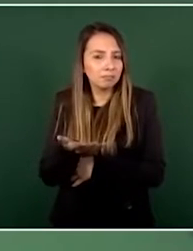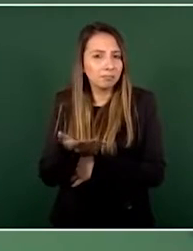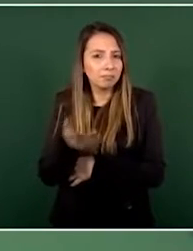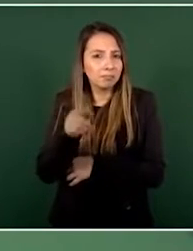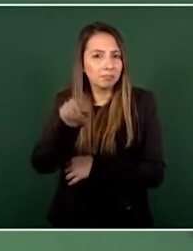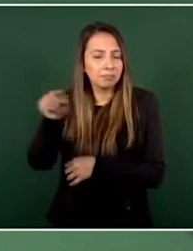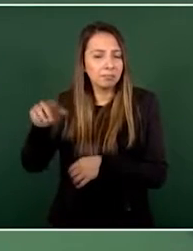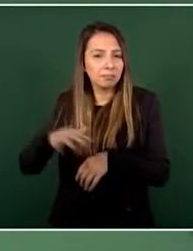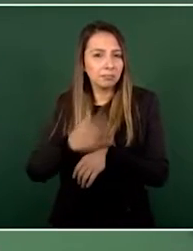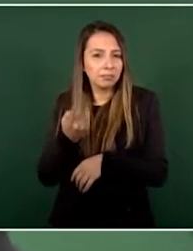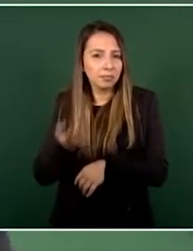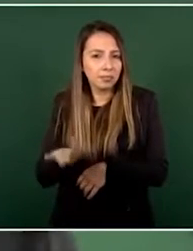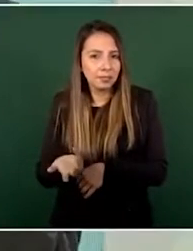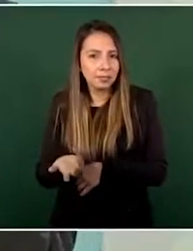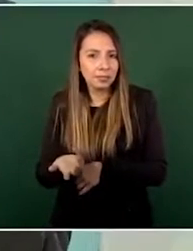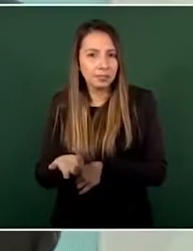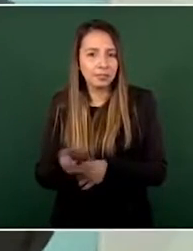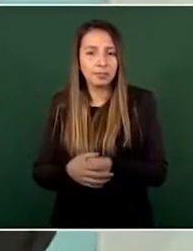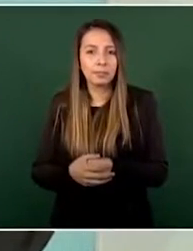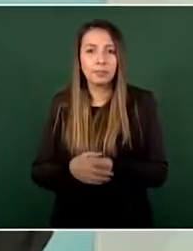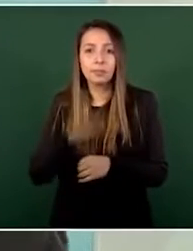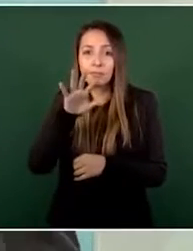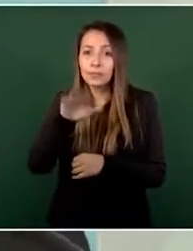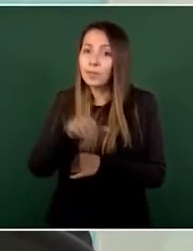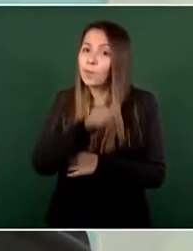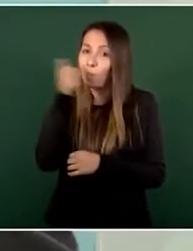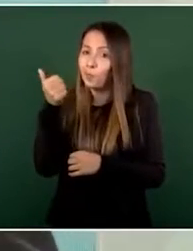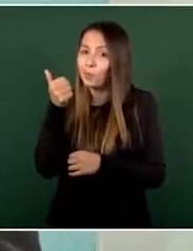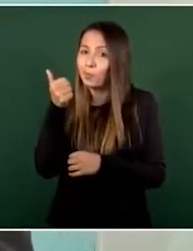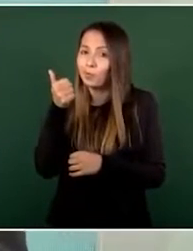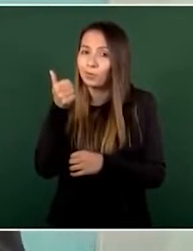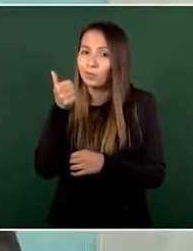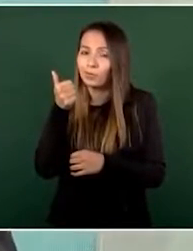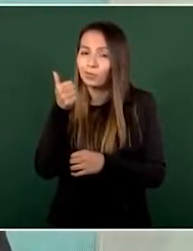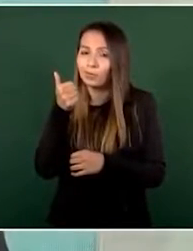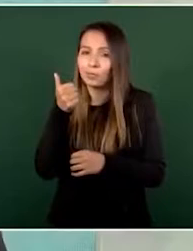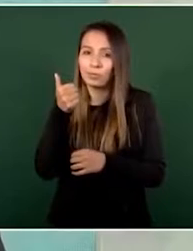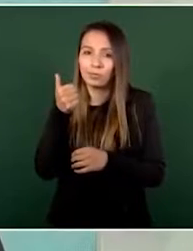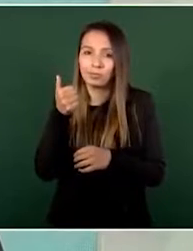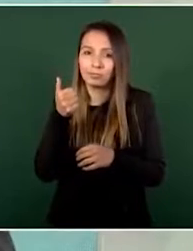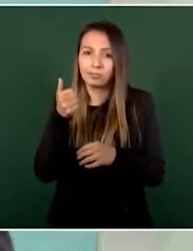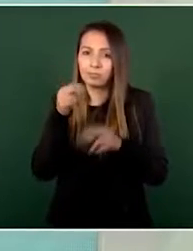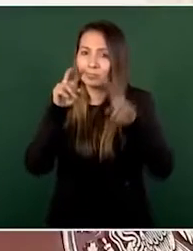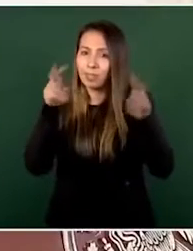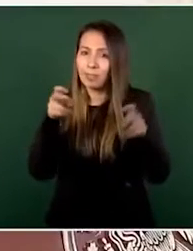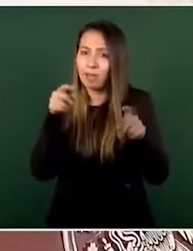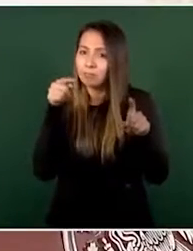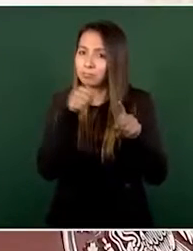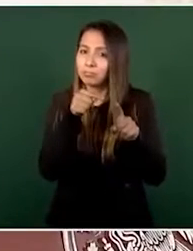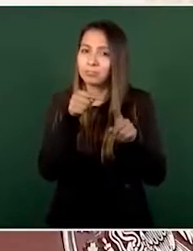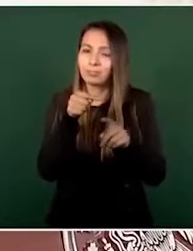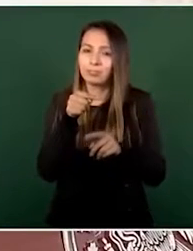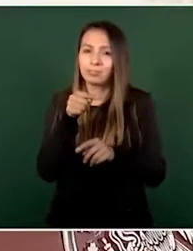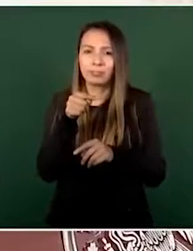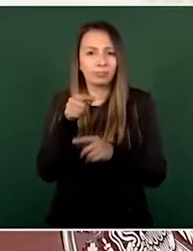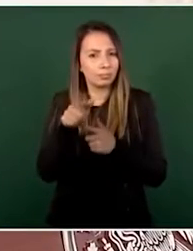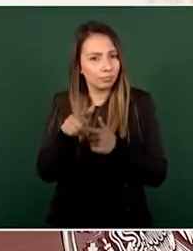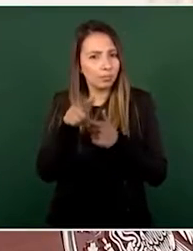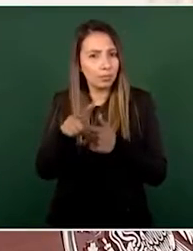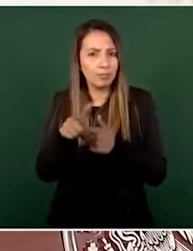personas. Además, hay otro asunto que no vamos a dejar de